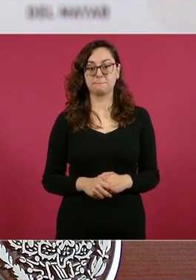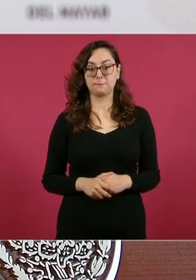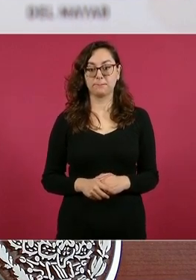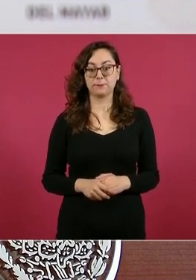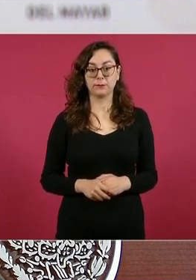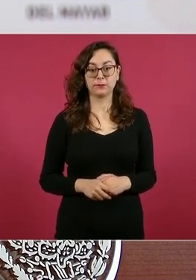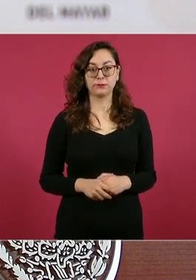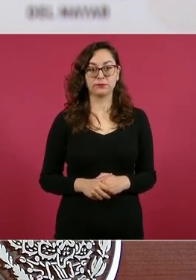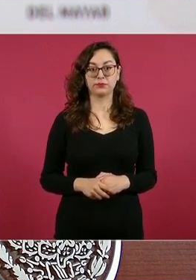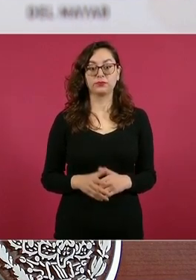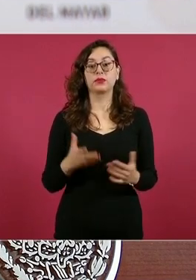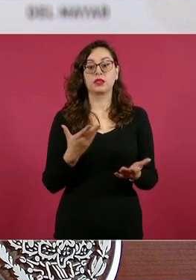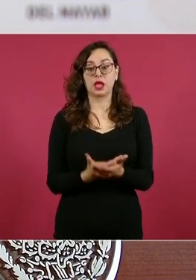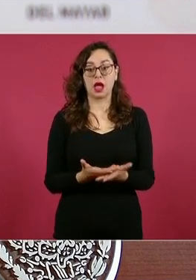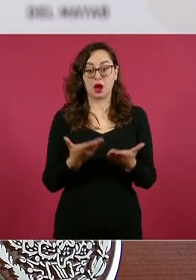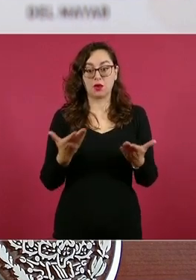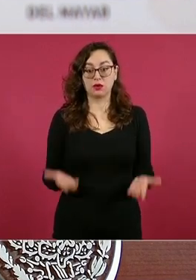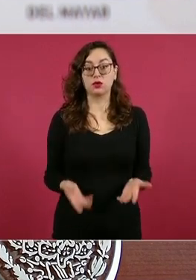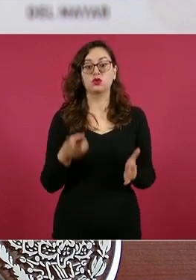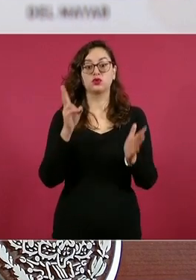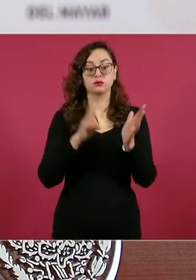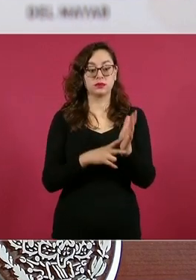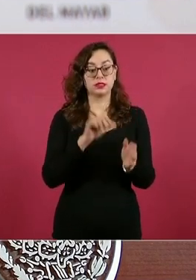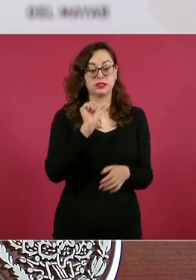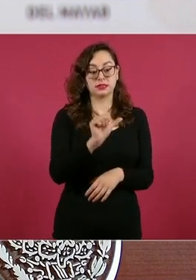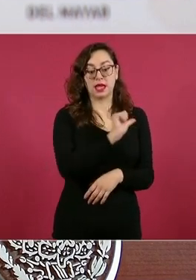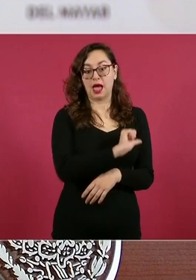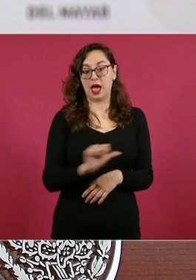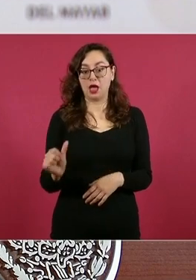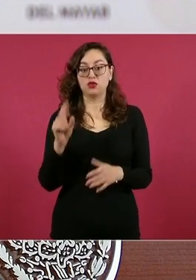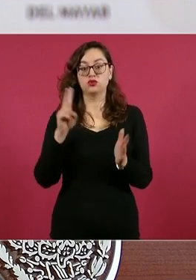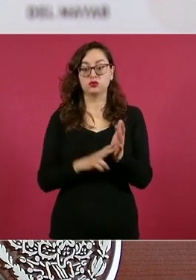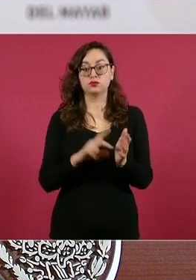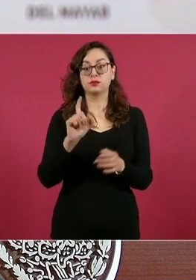durante el periodo de 2016 a 2023